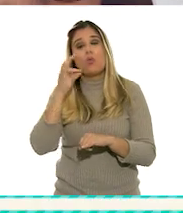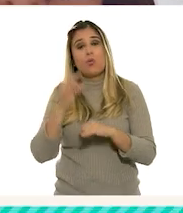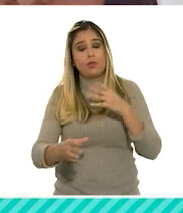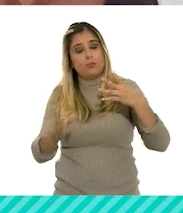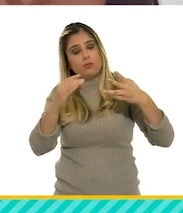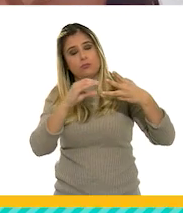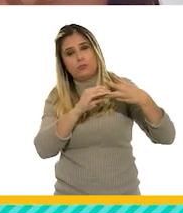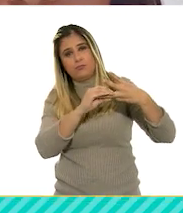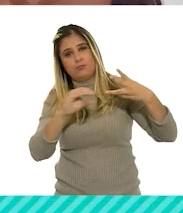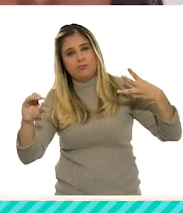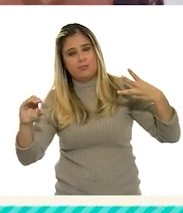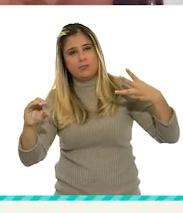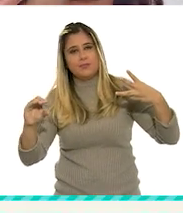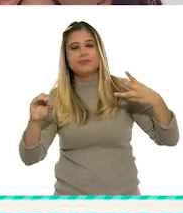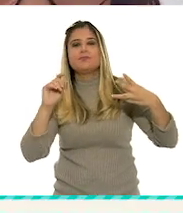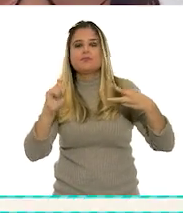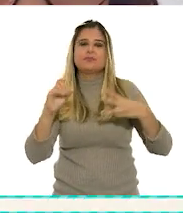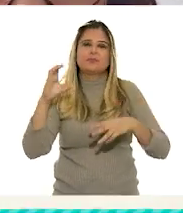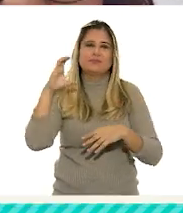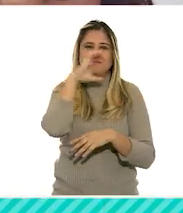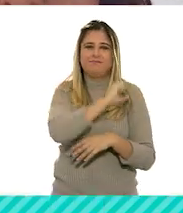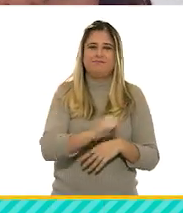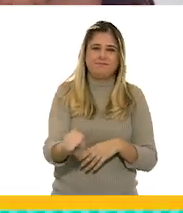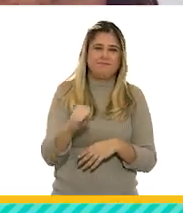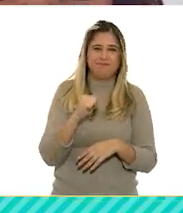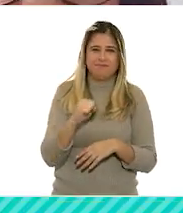finalmente encontramos la zona caliente.